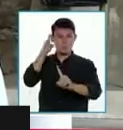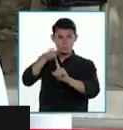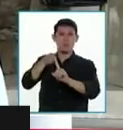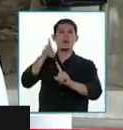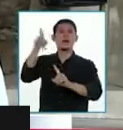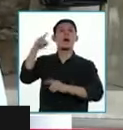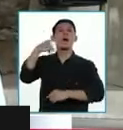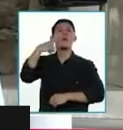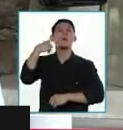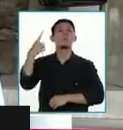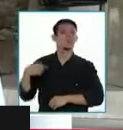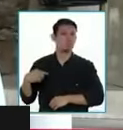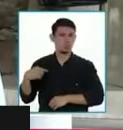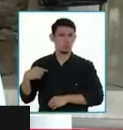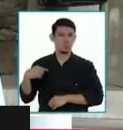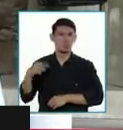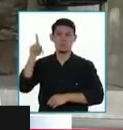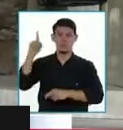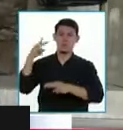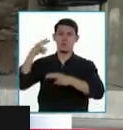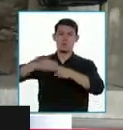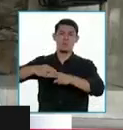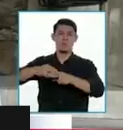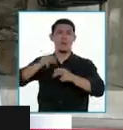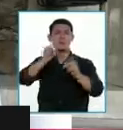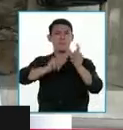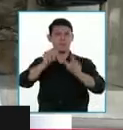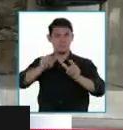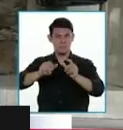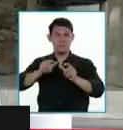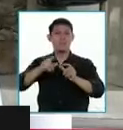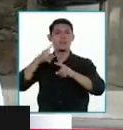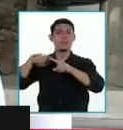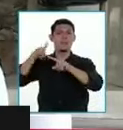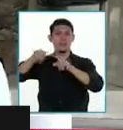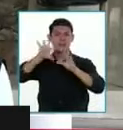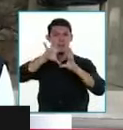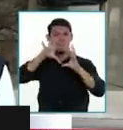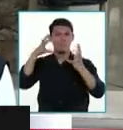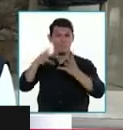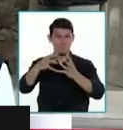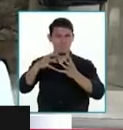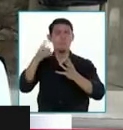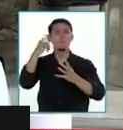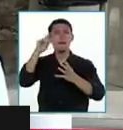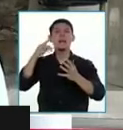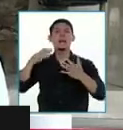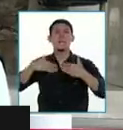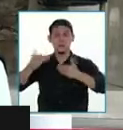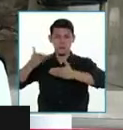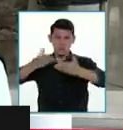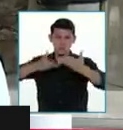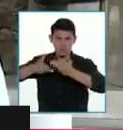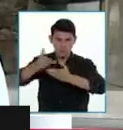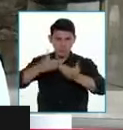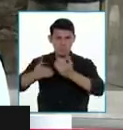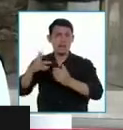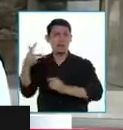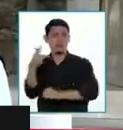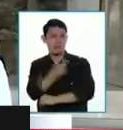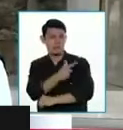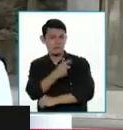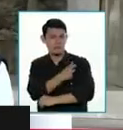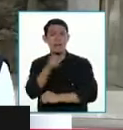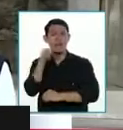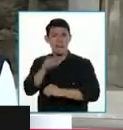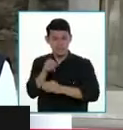ruso, que a su vez nombra agentes en diferentes partes del mundo para que ellos comercialicen la vacuna.